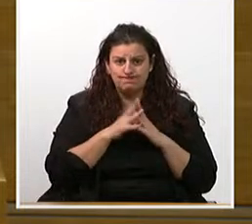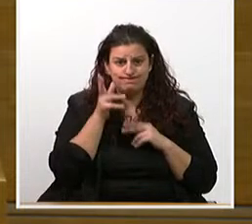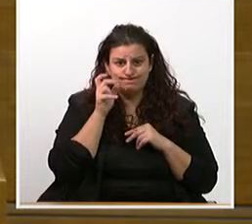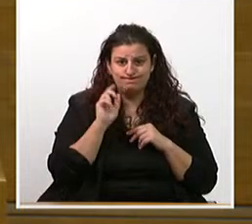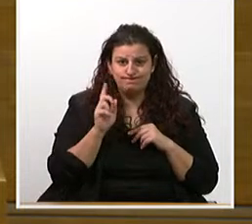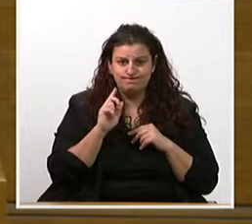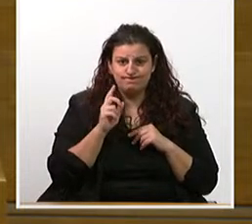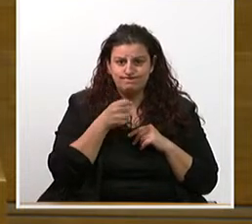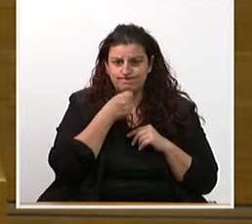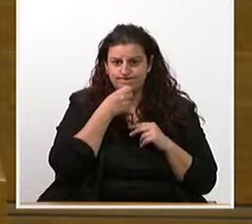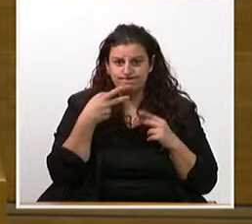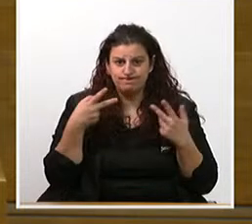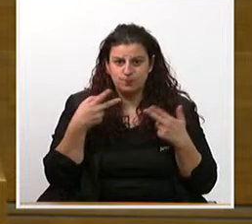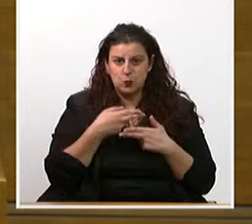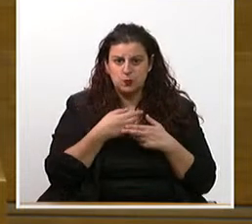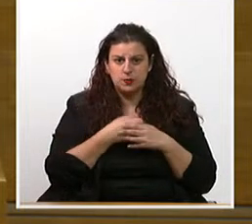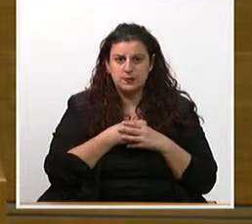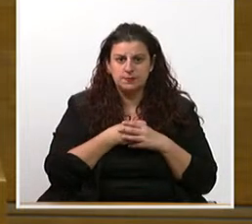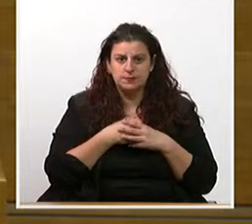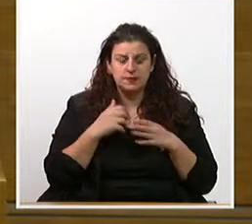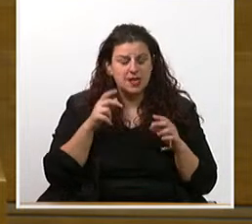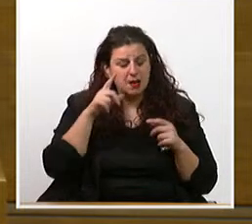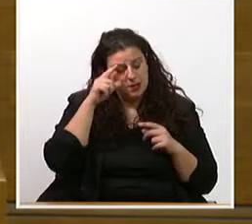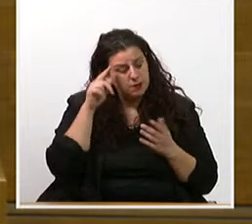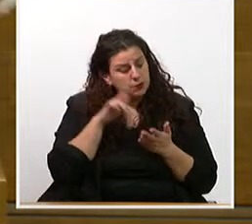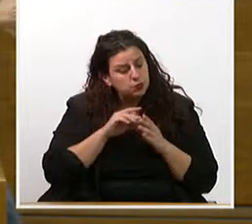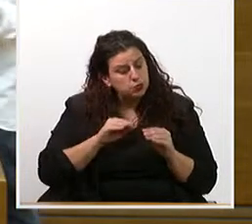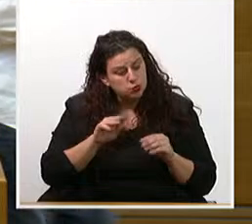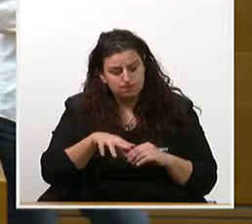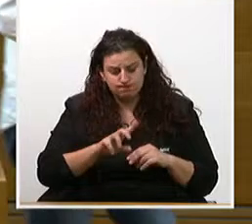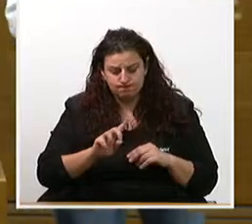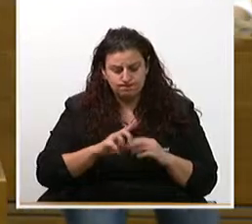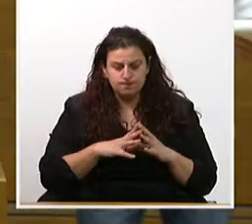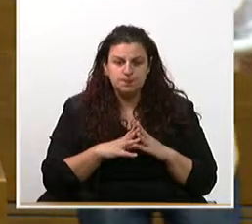pobreza señor ya no tiene la